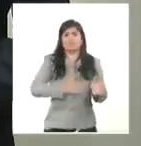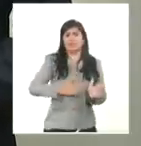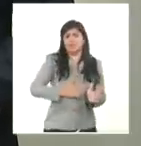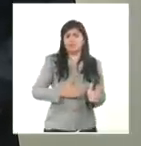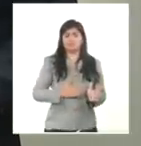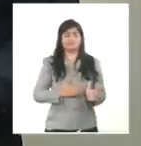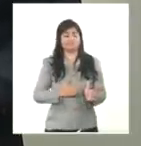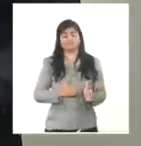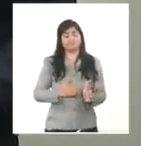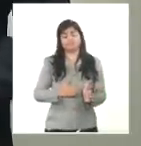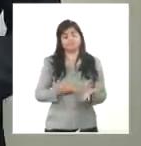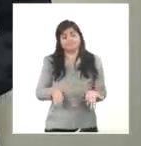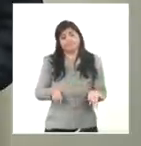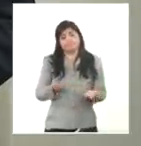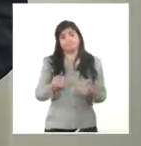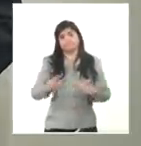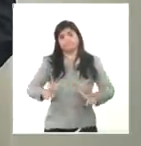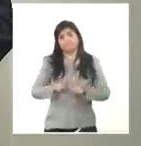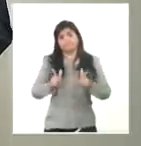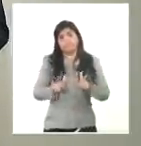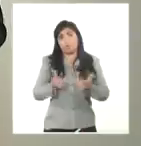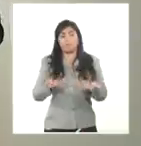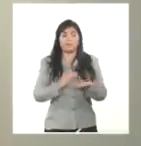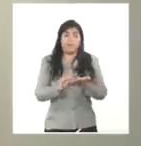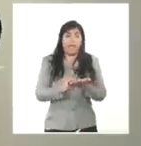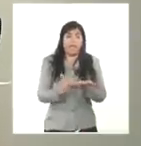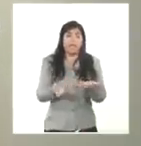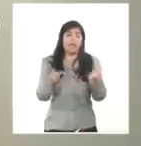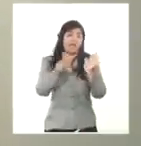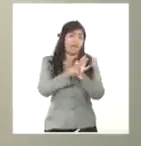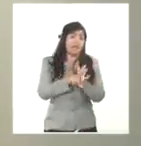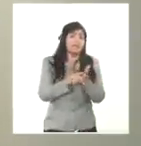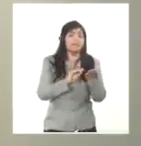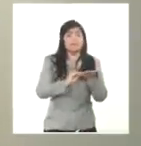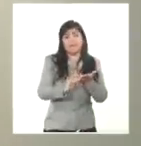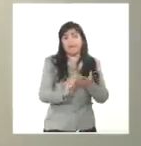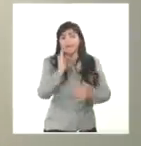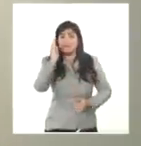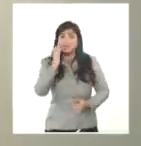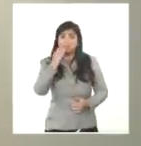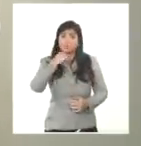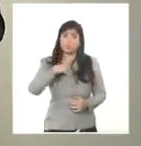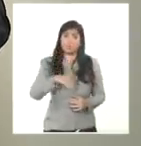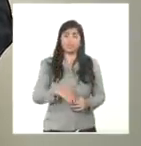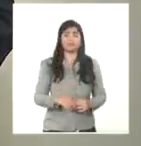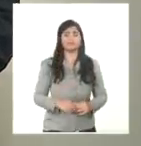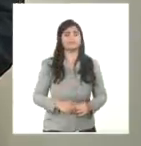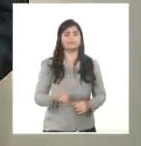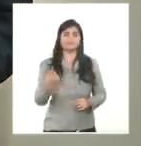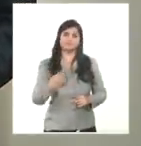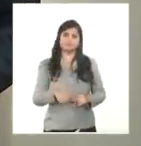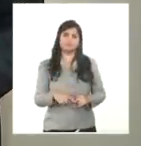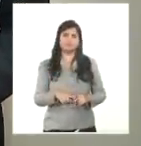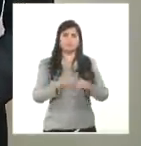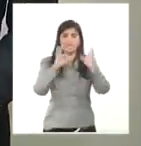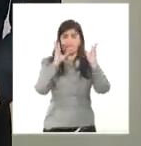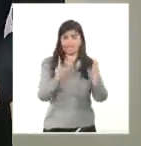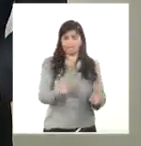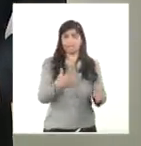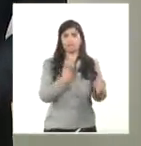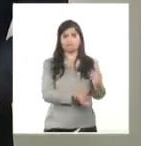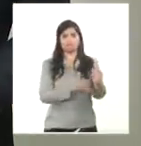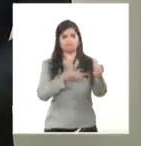no tienen un alto nivel de repudio social y las causas son múltiples. Ahora hablemos de cifras